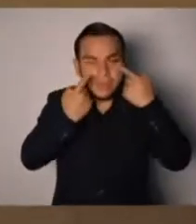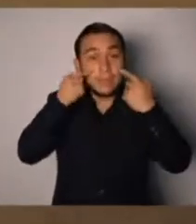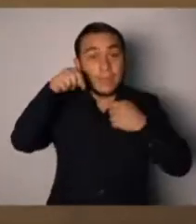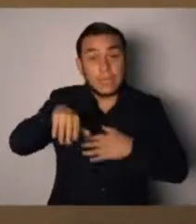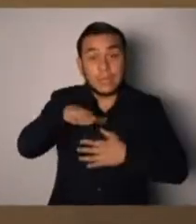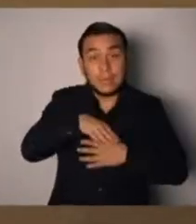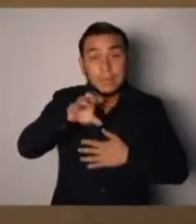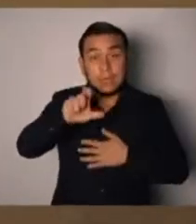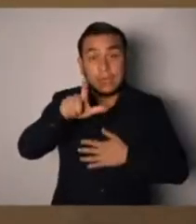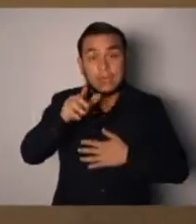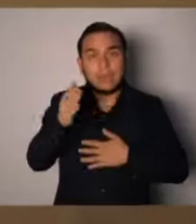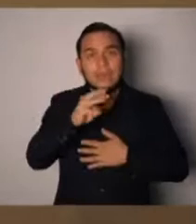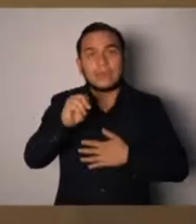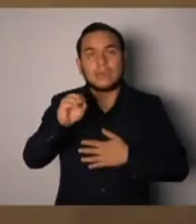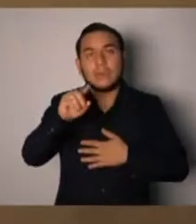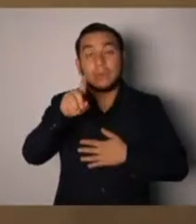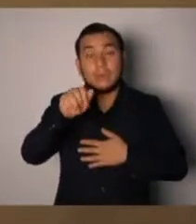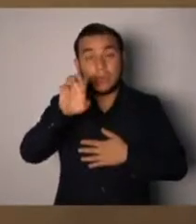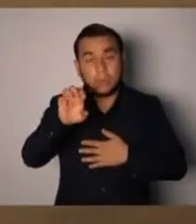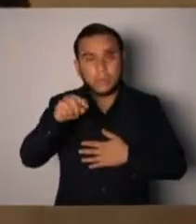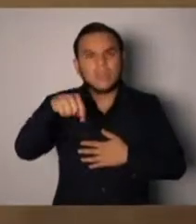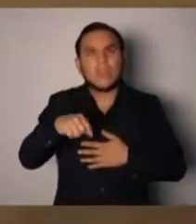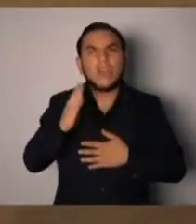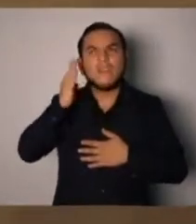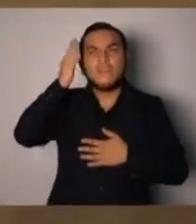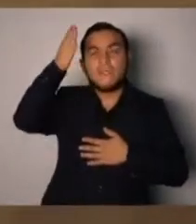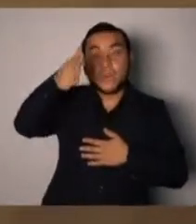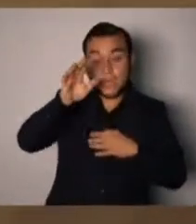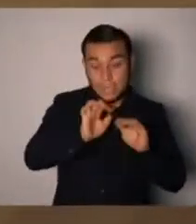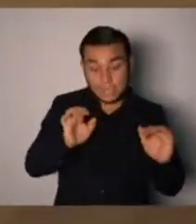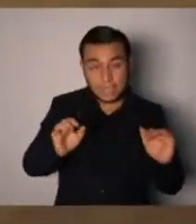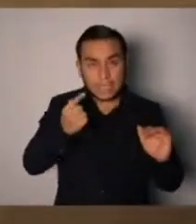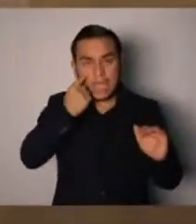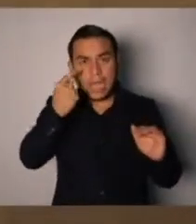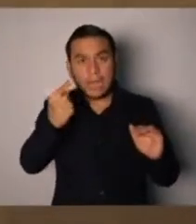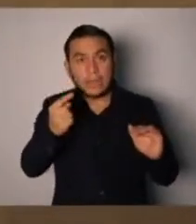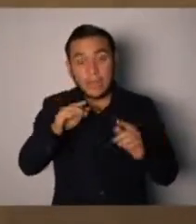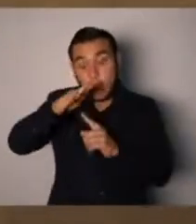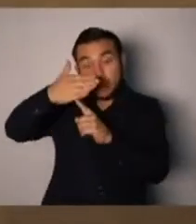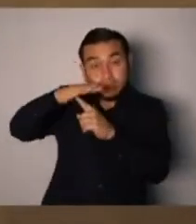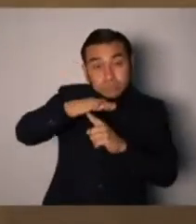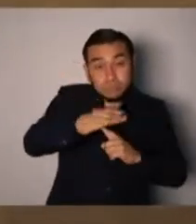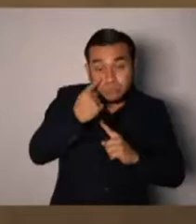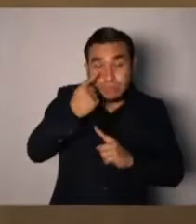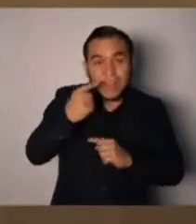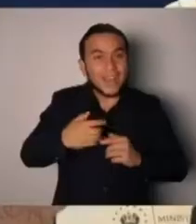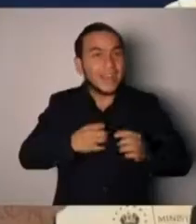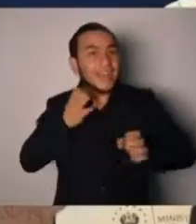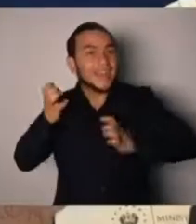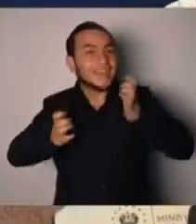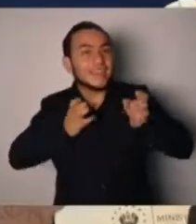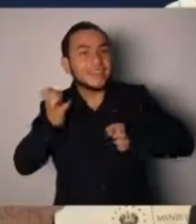caserío también tiene que tener futuro todos los niños que salieron corriendo allá a recibirnos en el helicóptero